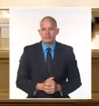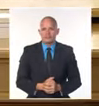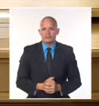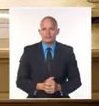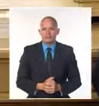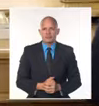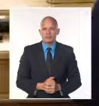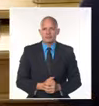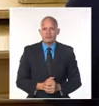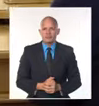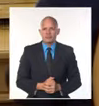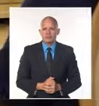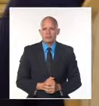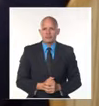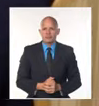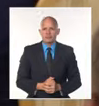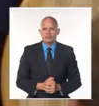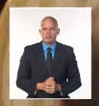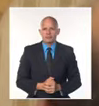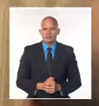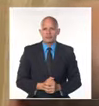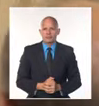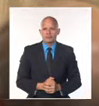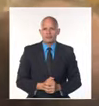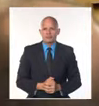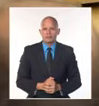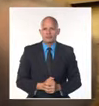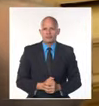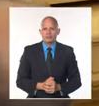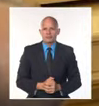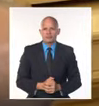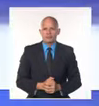Moscú, capital de la Federación de Rusia, Héctor Martínez, Canal Cubano de Noticias.